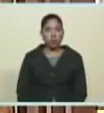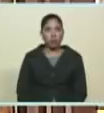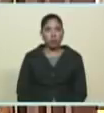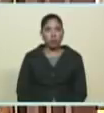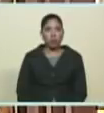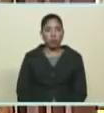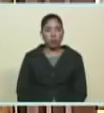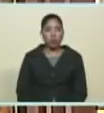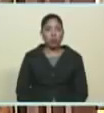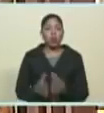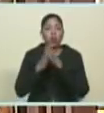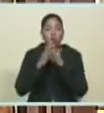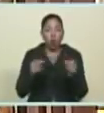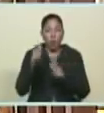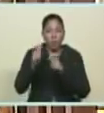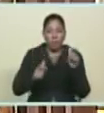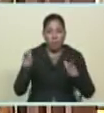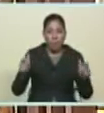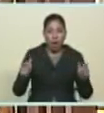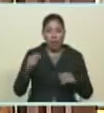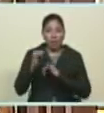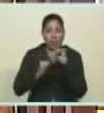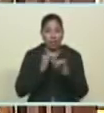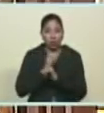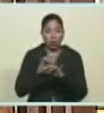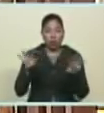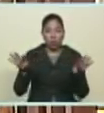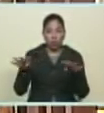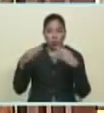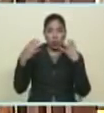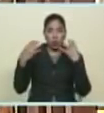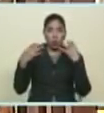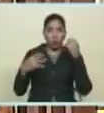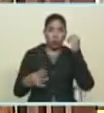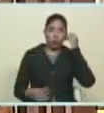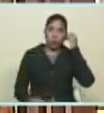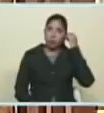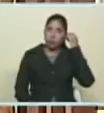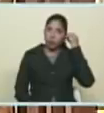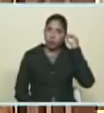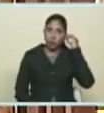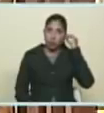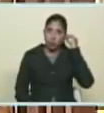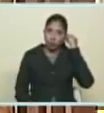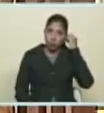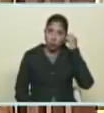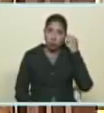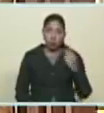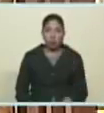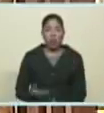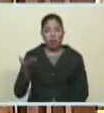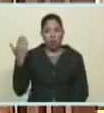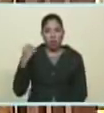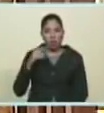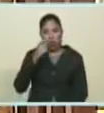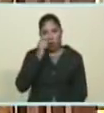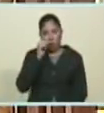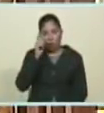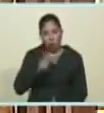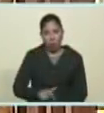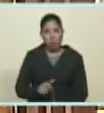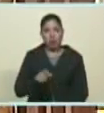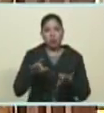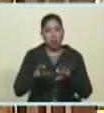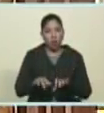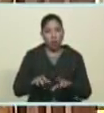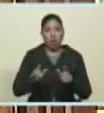Todos los observadores internacionales, todos, recuerden ustedes, Jimmy Carter, César Gaviria, que para entonces era secretario general de la OEA,